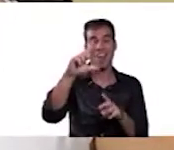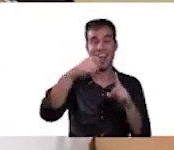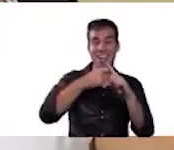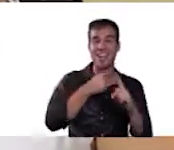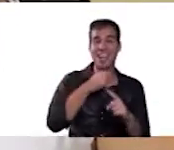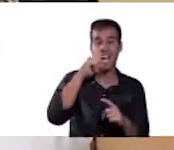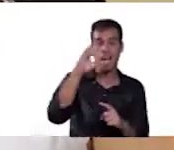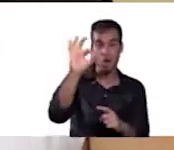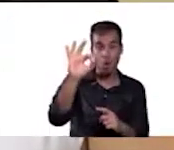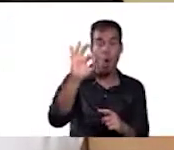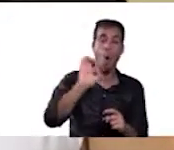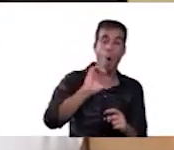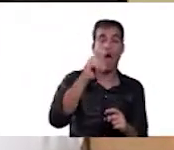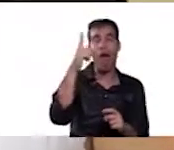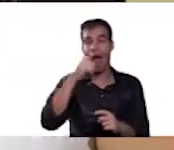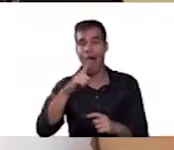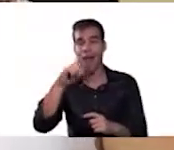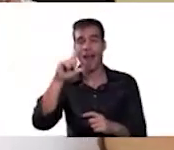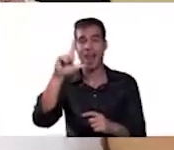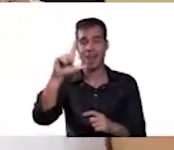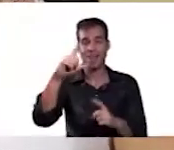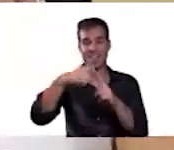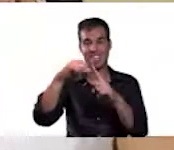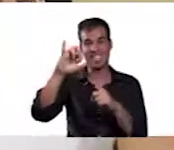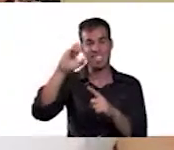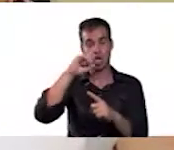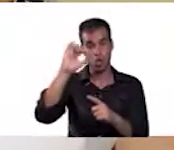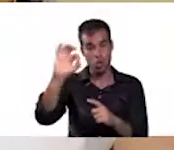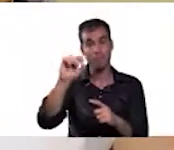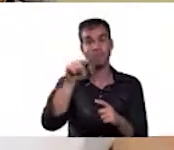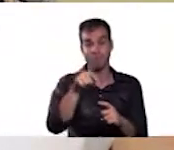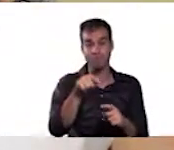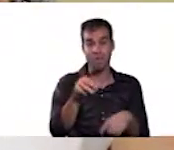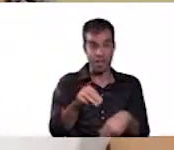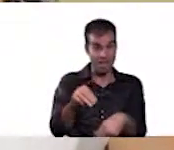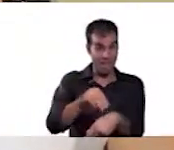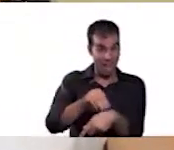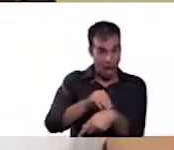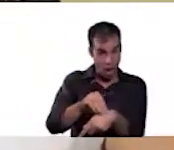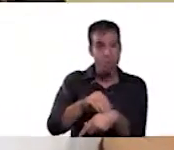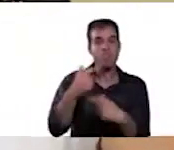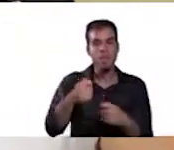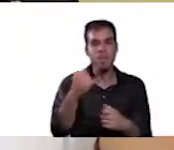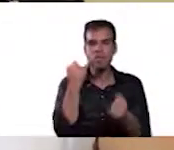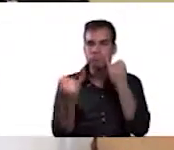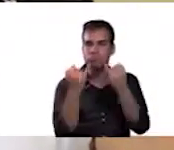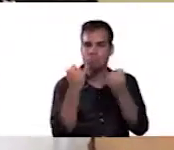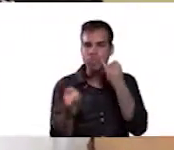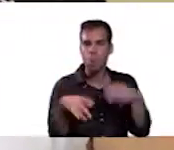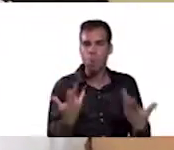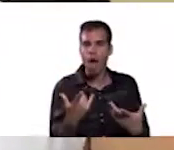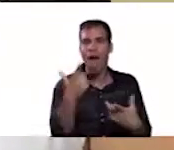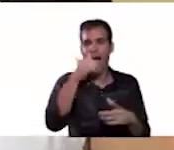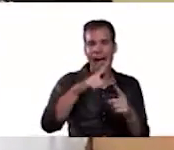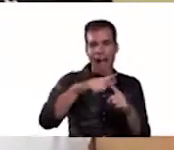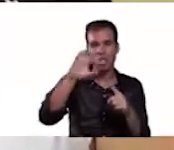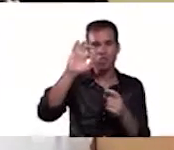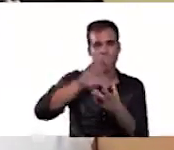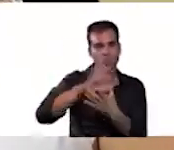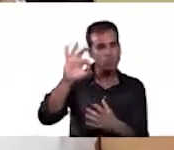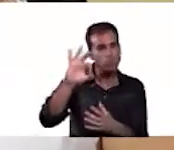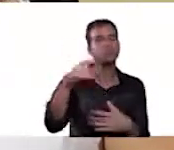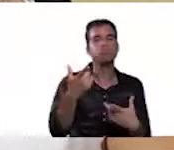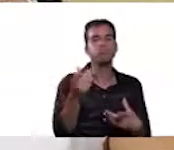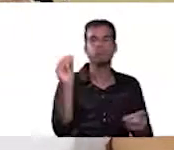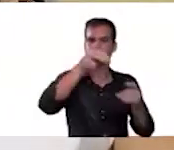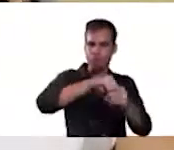los alcoholes monohidroxilados. Hay que identificar en qué átomo de carbono se encuentra el grupo hidroxilo a